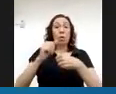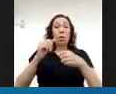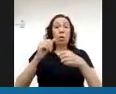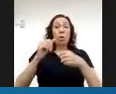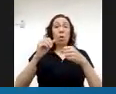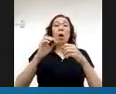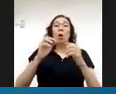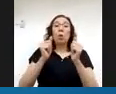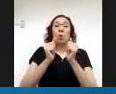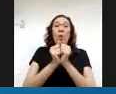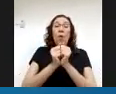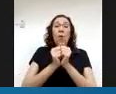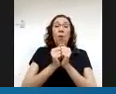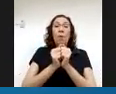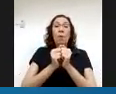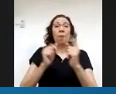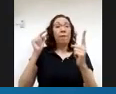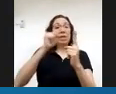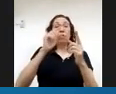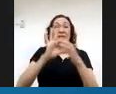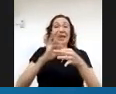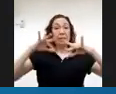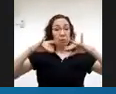con fines de estudio.